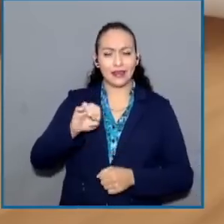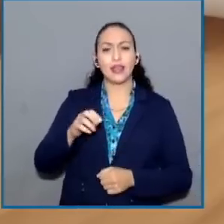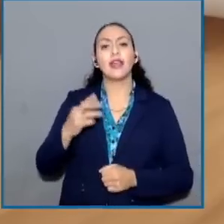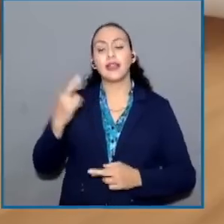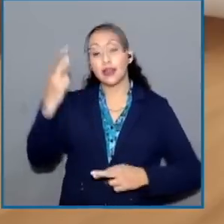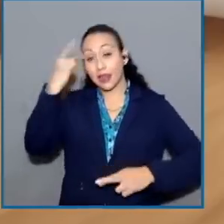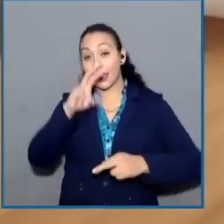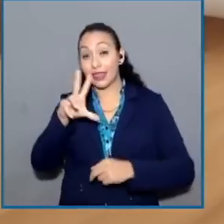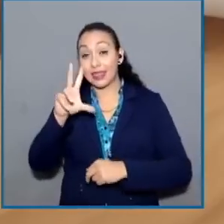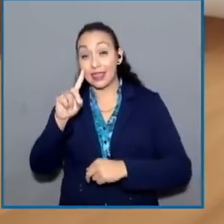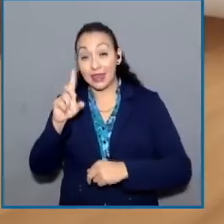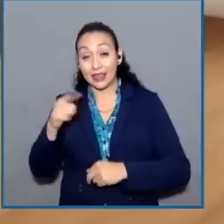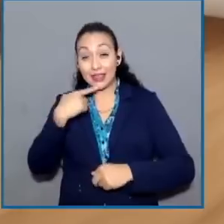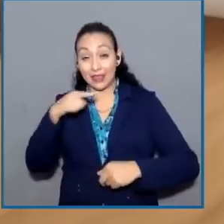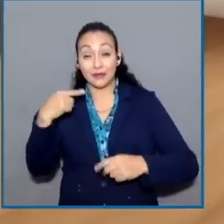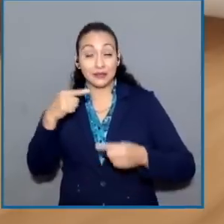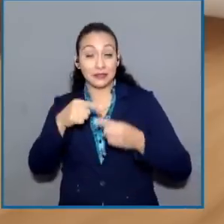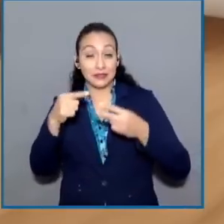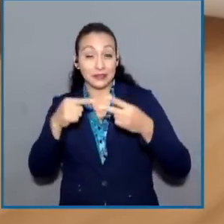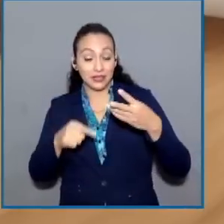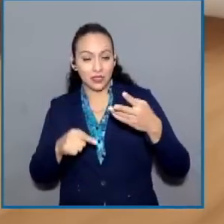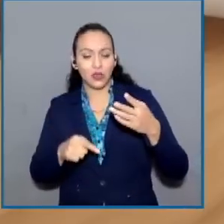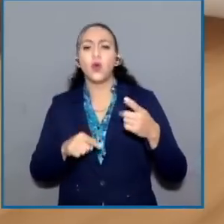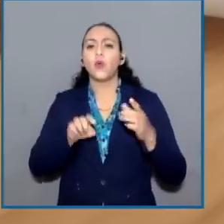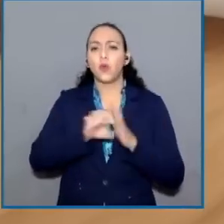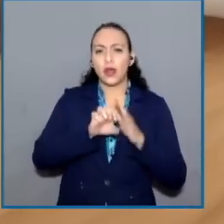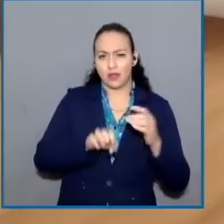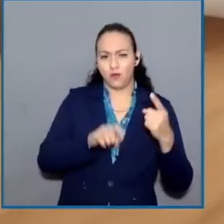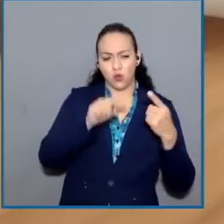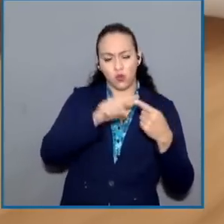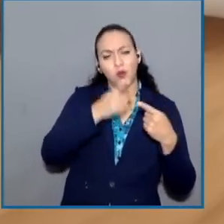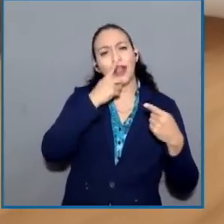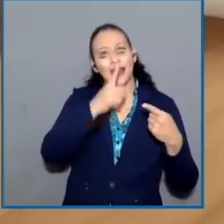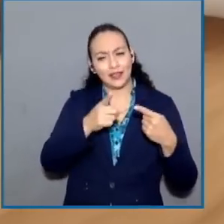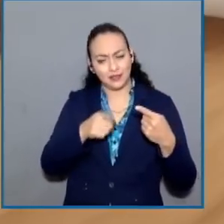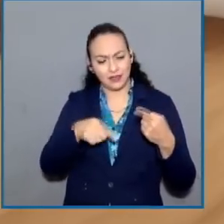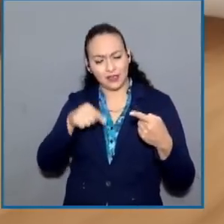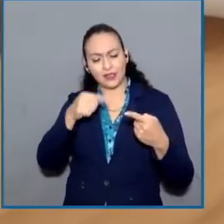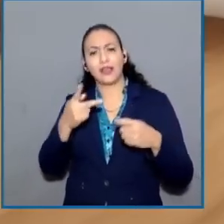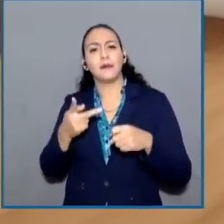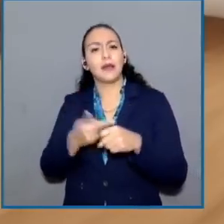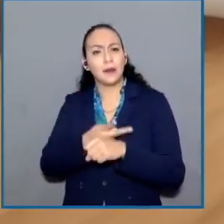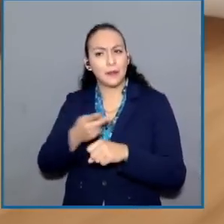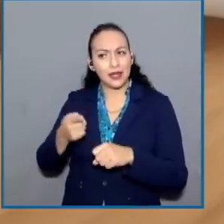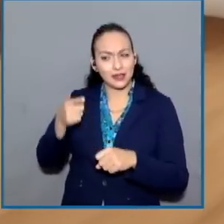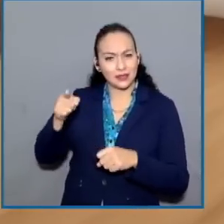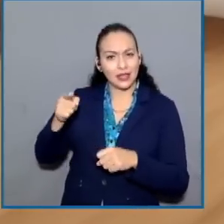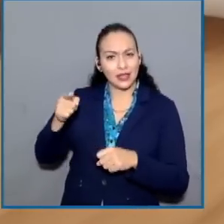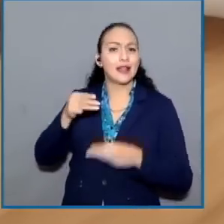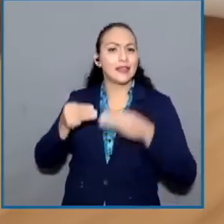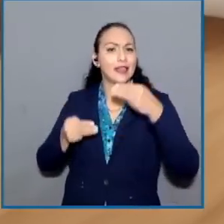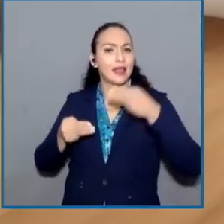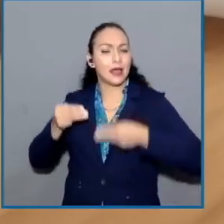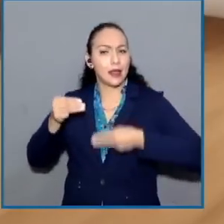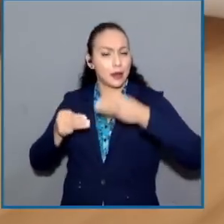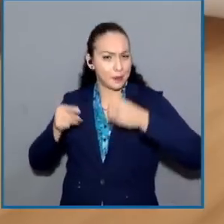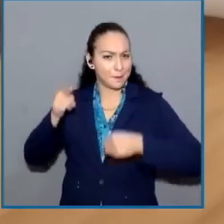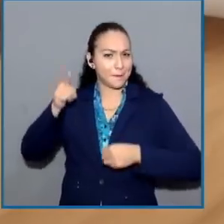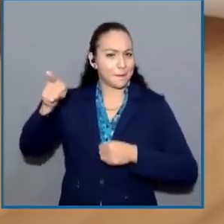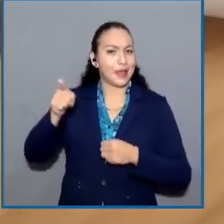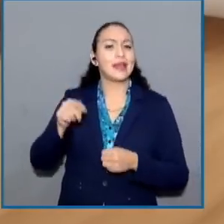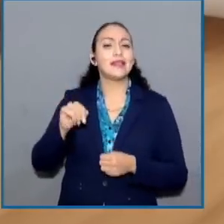impugnación, entre ellos uno relacionado con el proceso de desafuero del magistrado presidente del Tribunal Electoral de